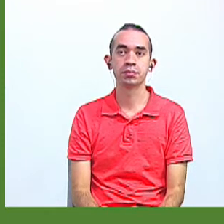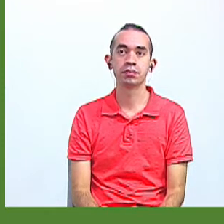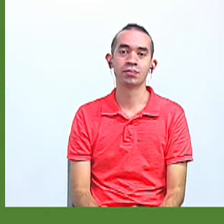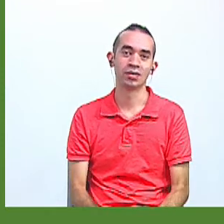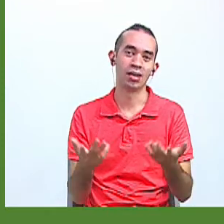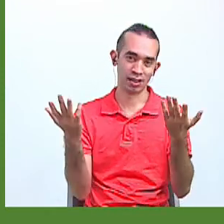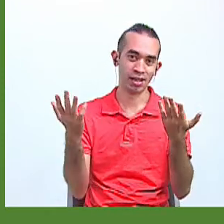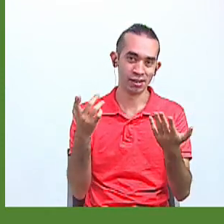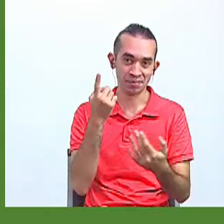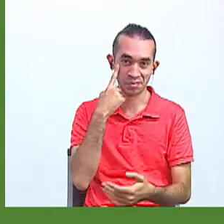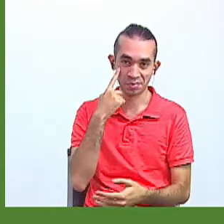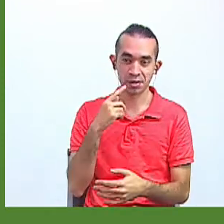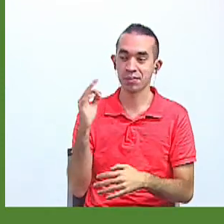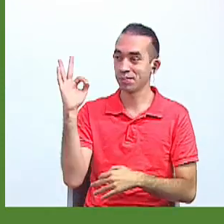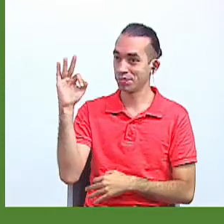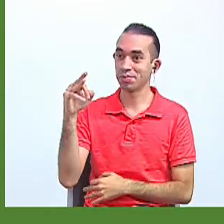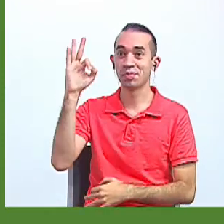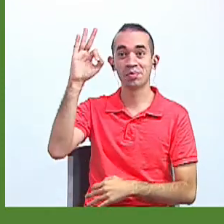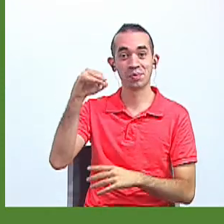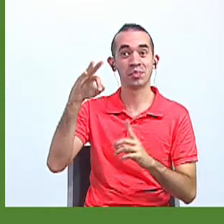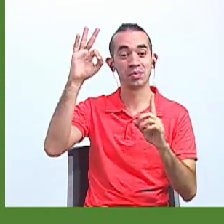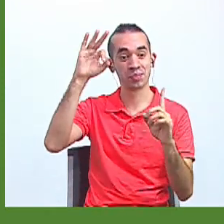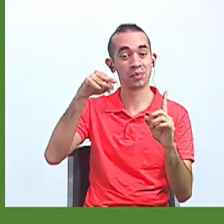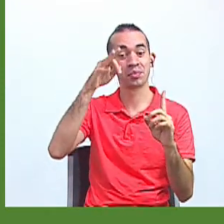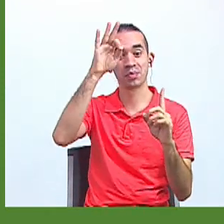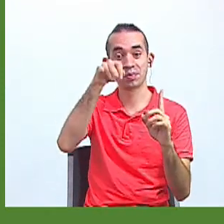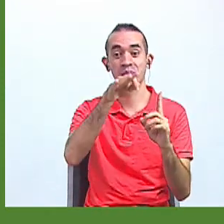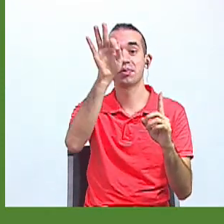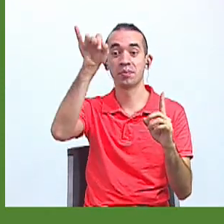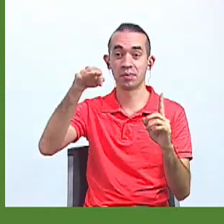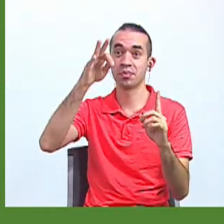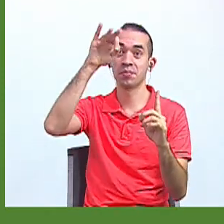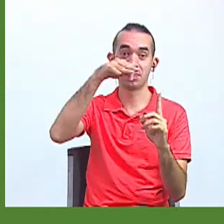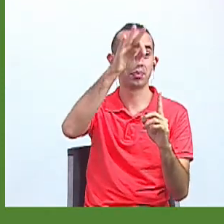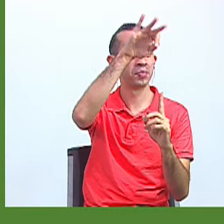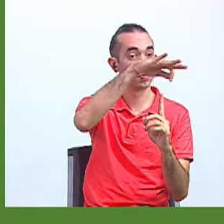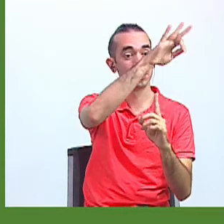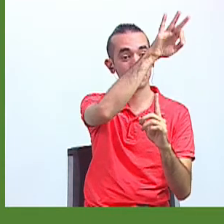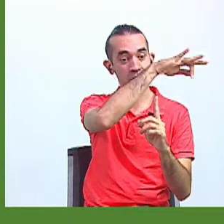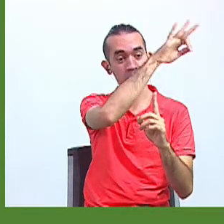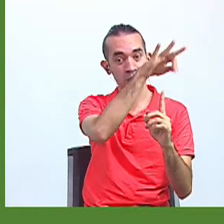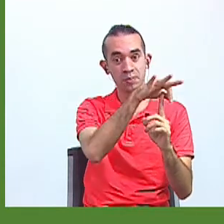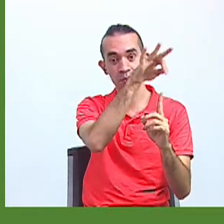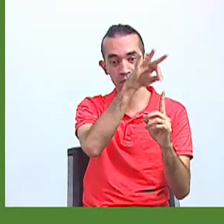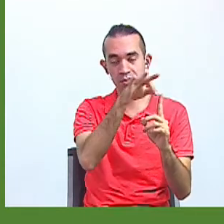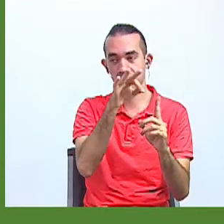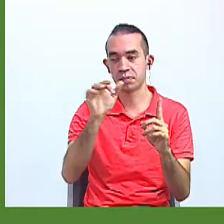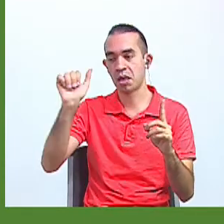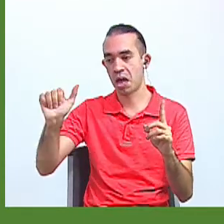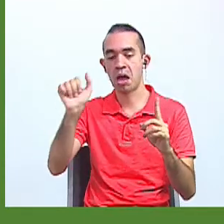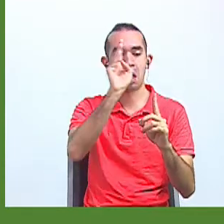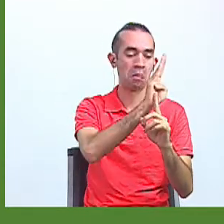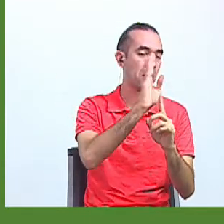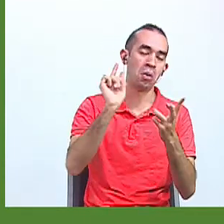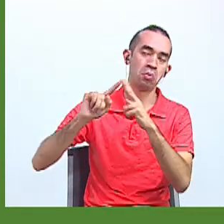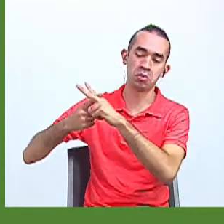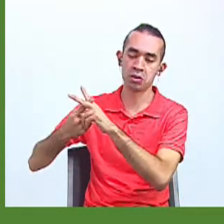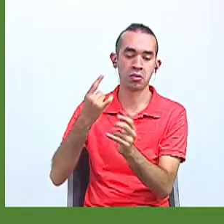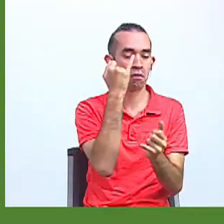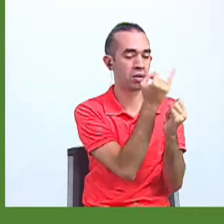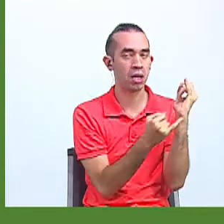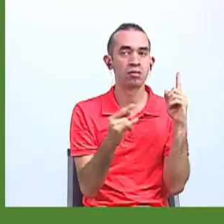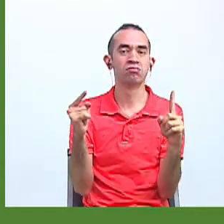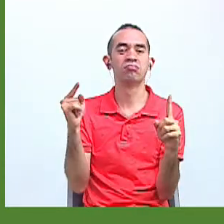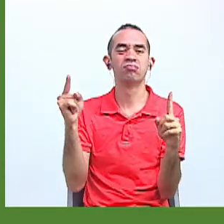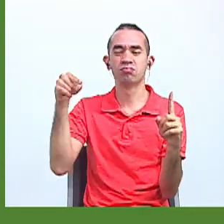Claro, la mariposita se movió de un punto A a un punto B o de un punto inicial a un punto final. ¿Cómo